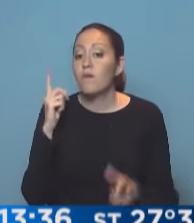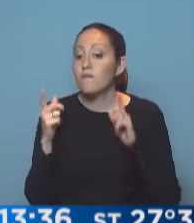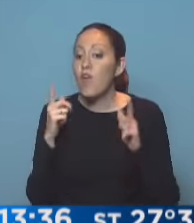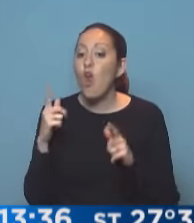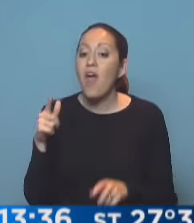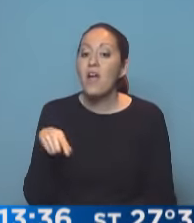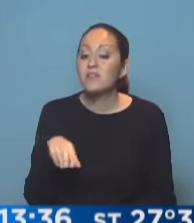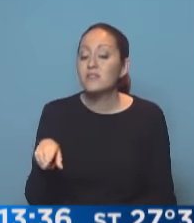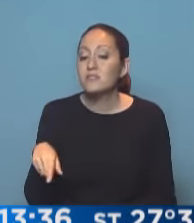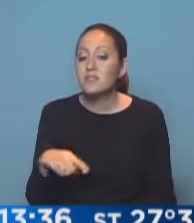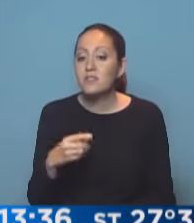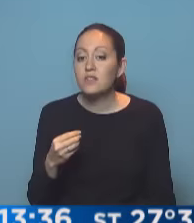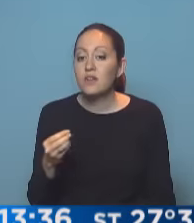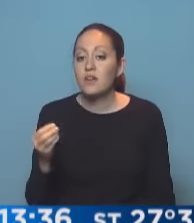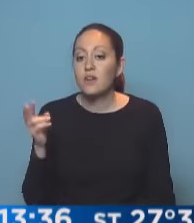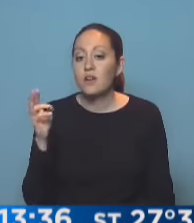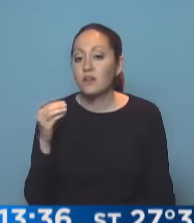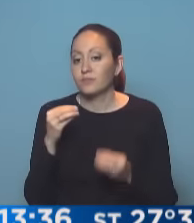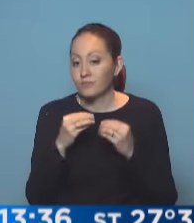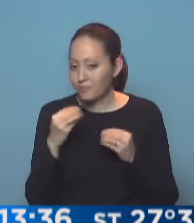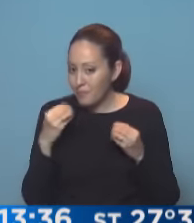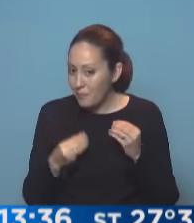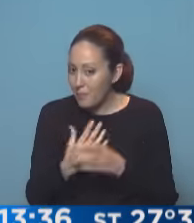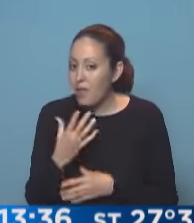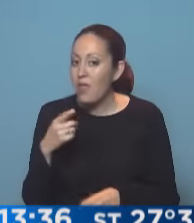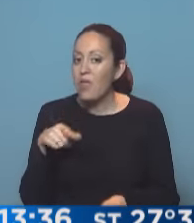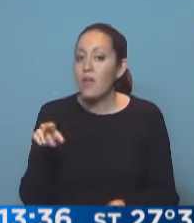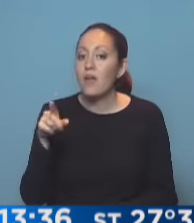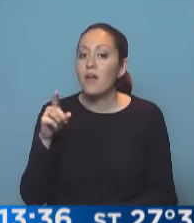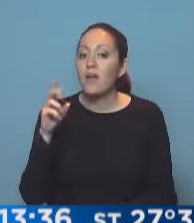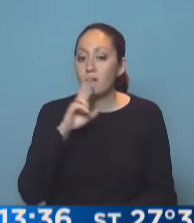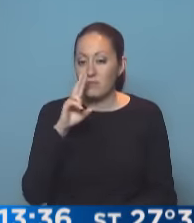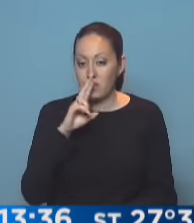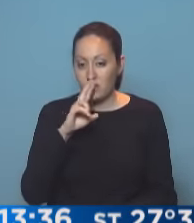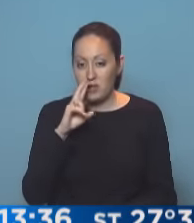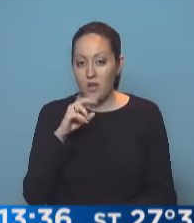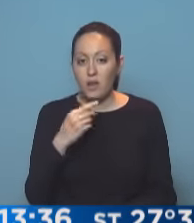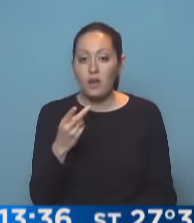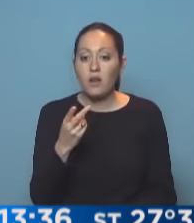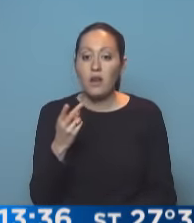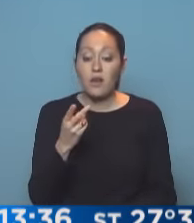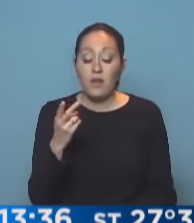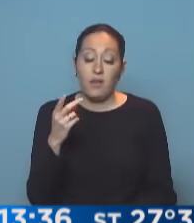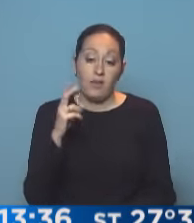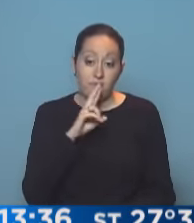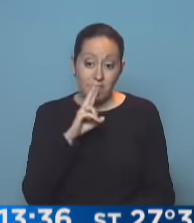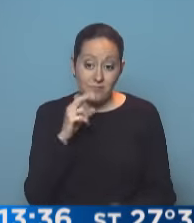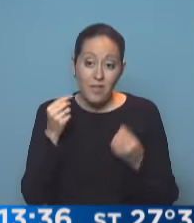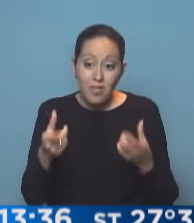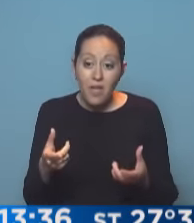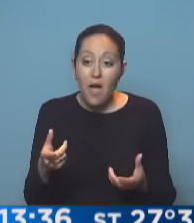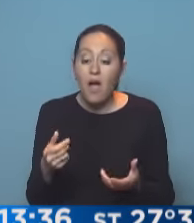en origen es un caso de violencia de género. Se le había dado un botón antipánico a la pareja de esta persona,